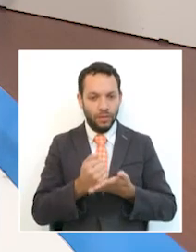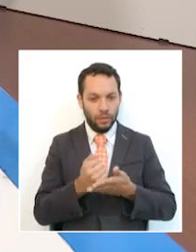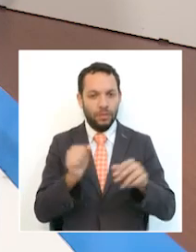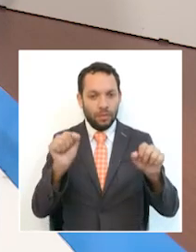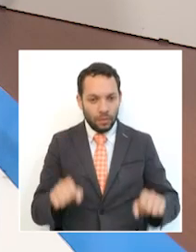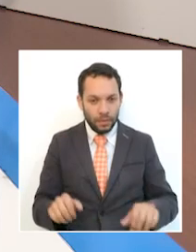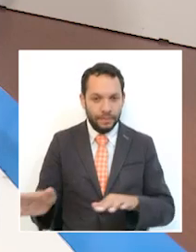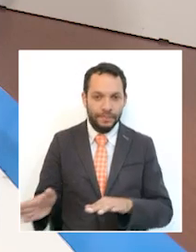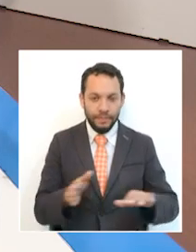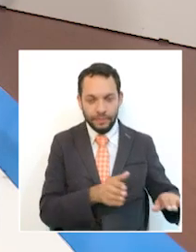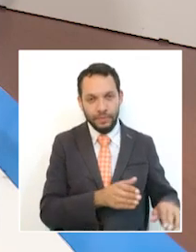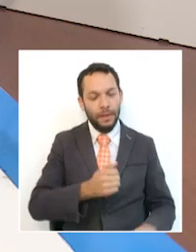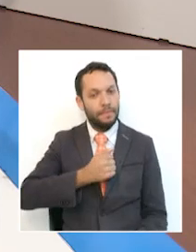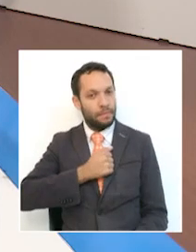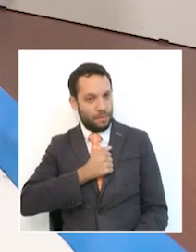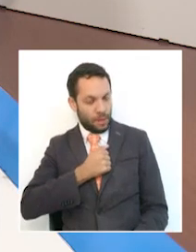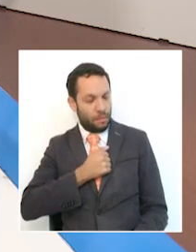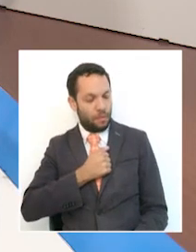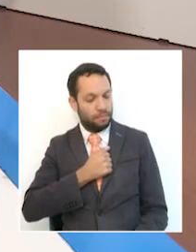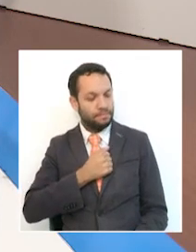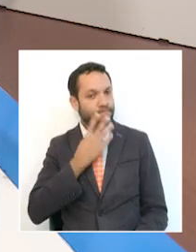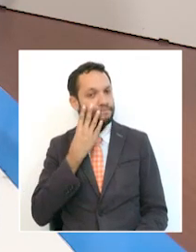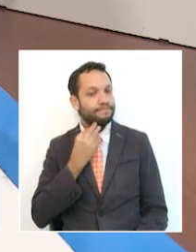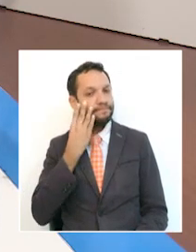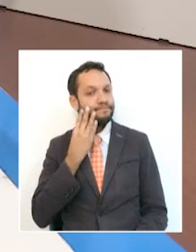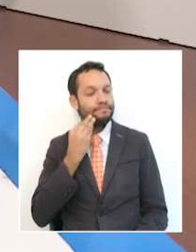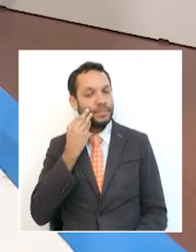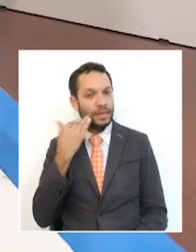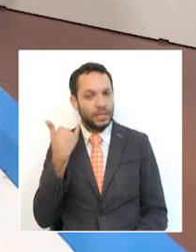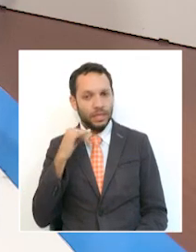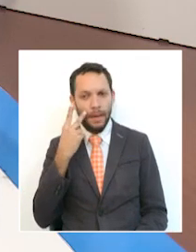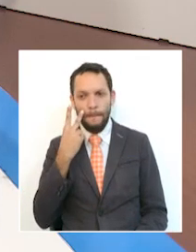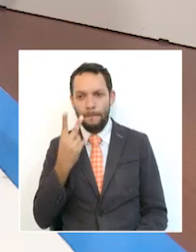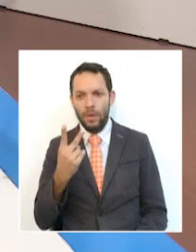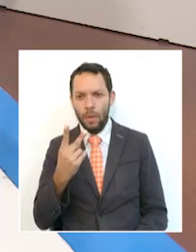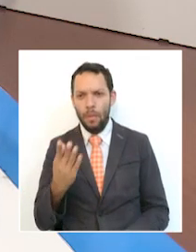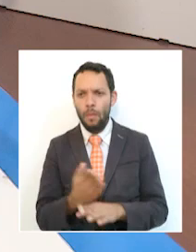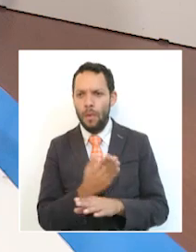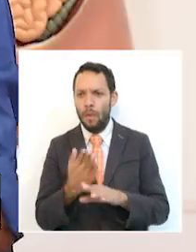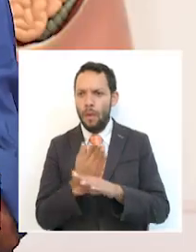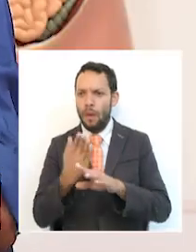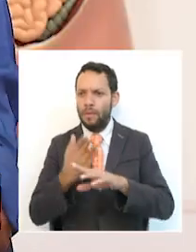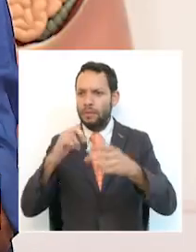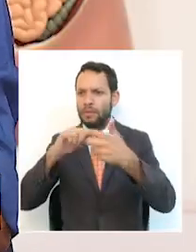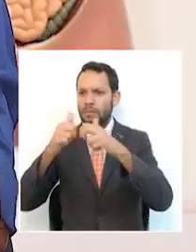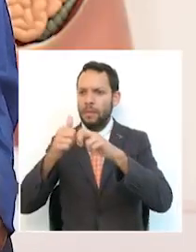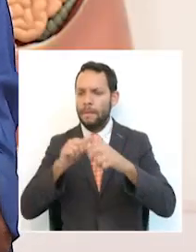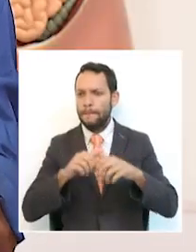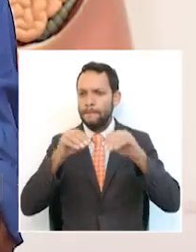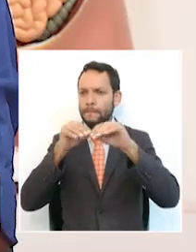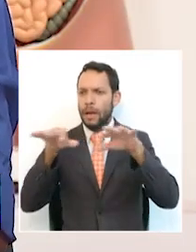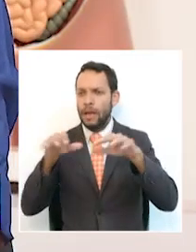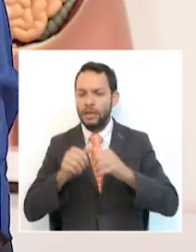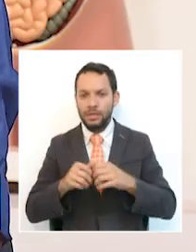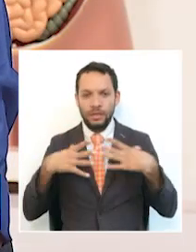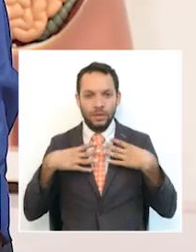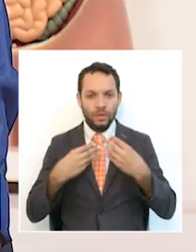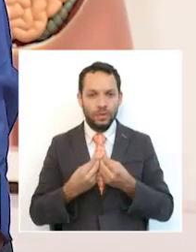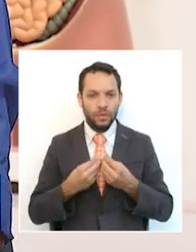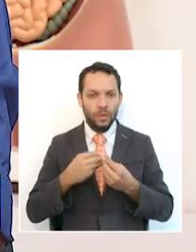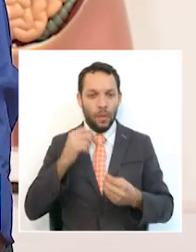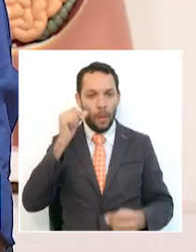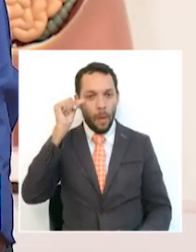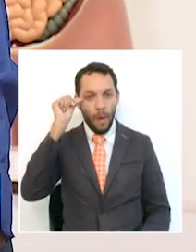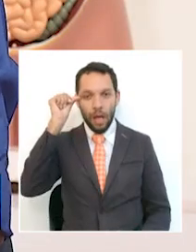a título personal como hemos visto tantas cosas soy enamorado de todo este tipo de técnicas orientales